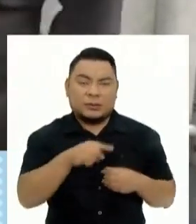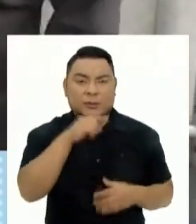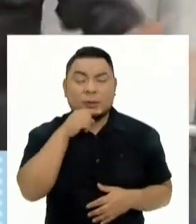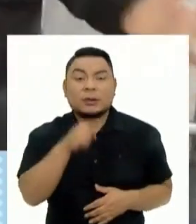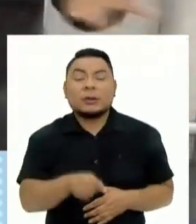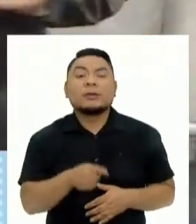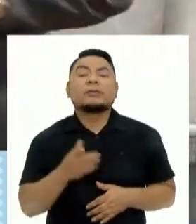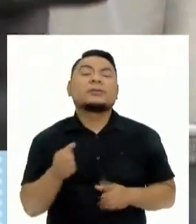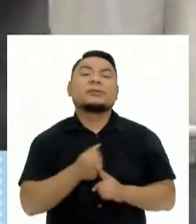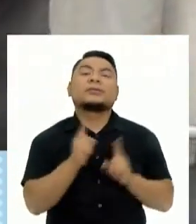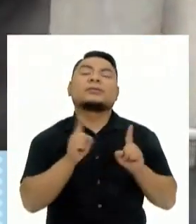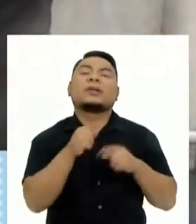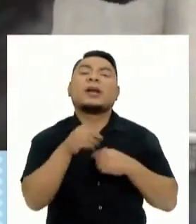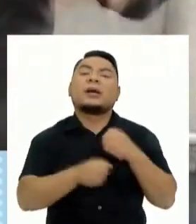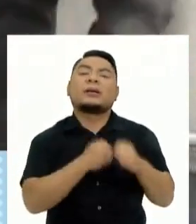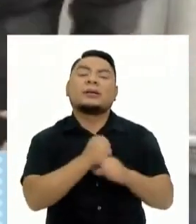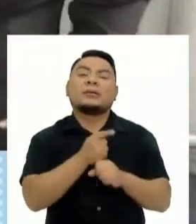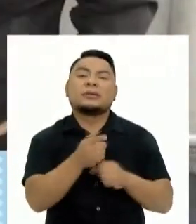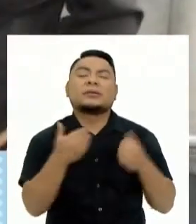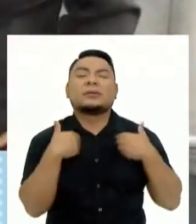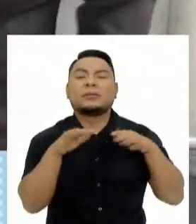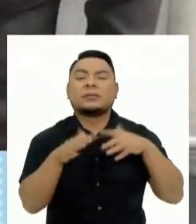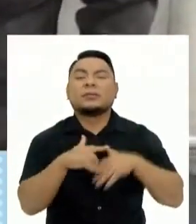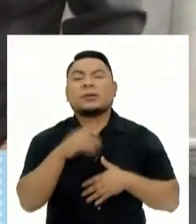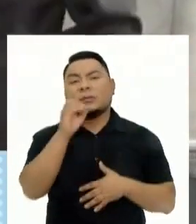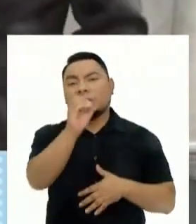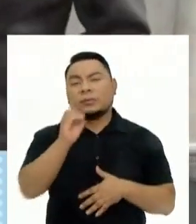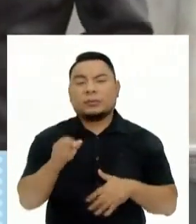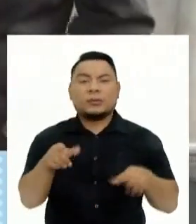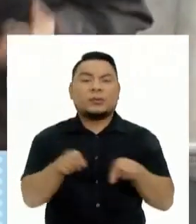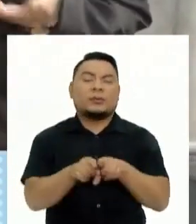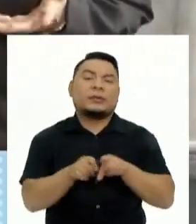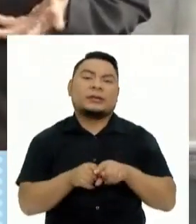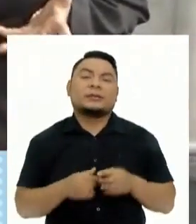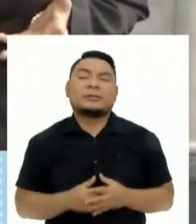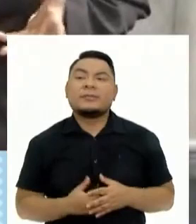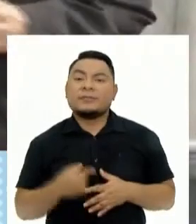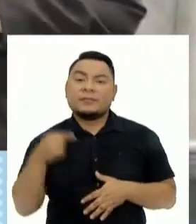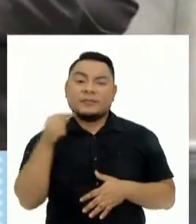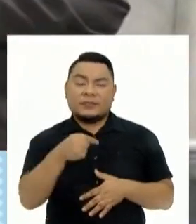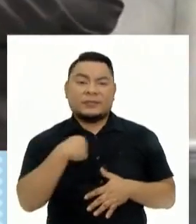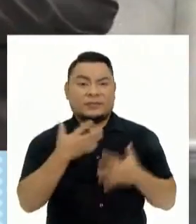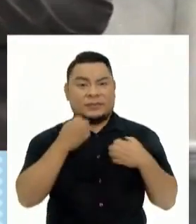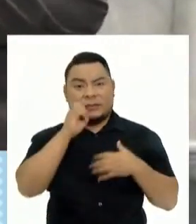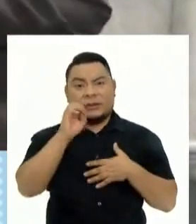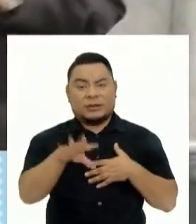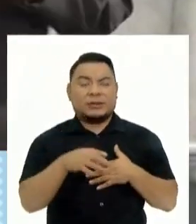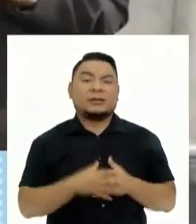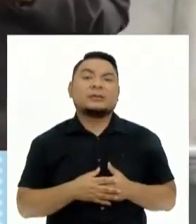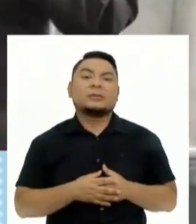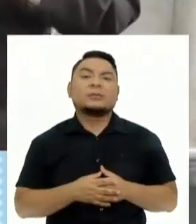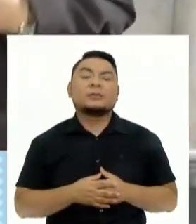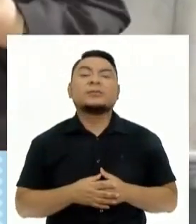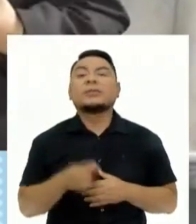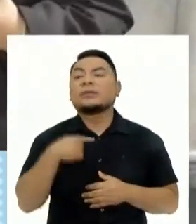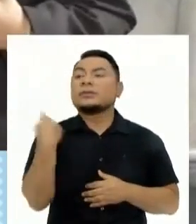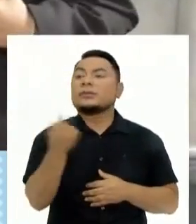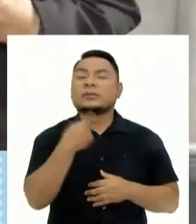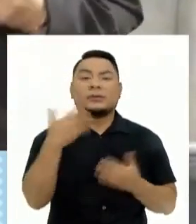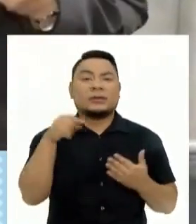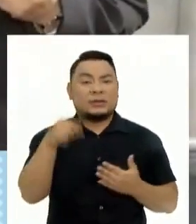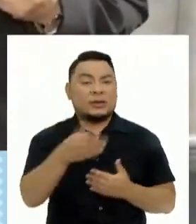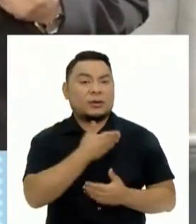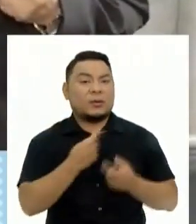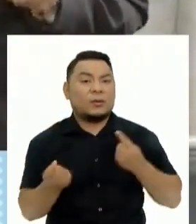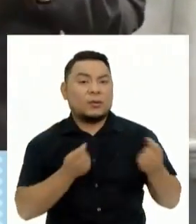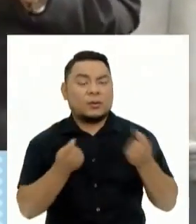disminuyen. Todos estos años tenemos más o menos un porcentaje similar. Y allí yo quiero señalar lo siguiente. Nosotros desde esta gestión de